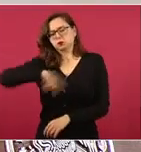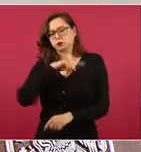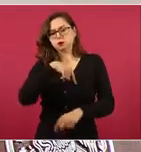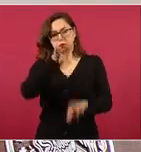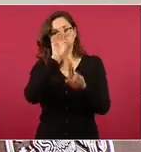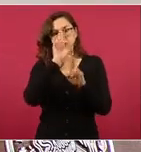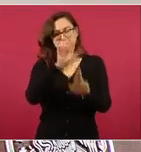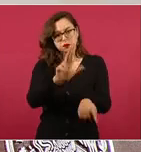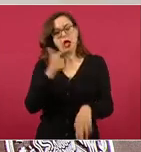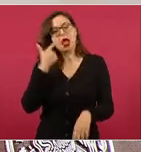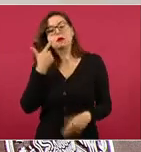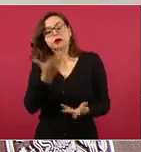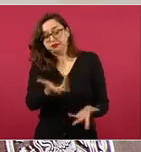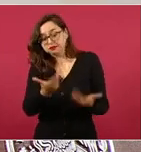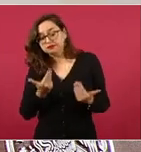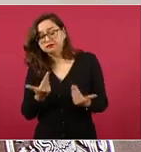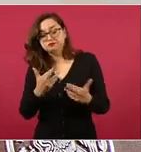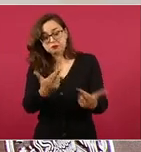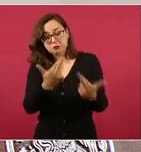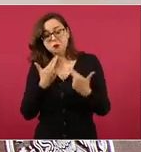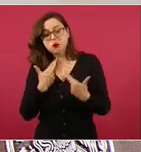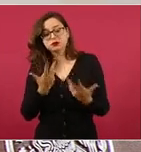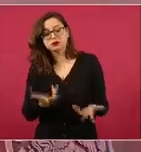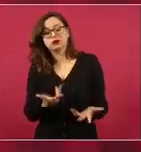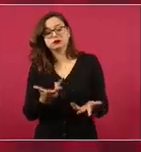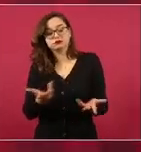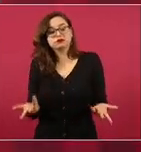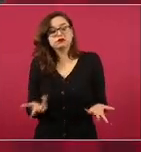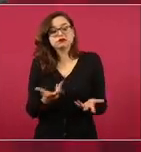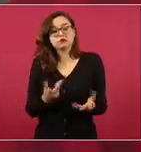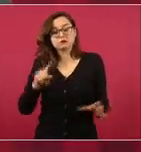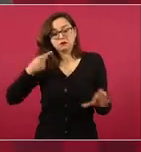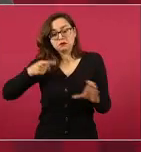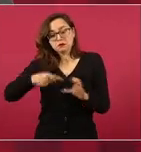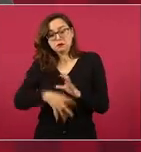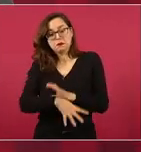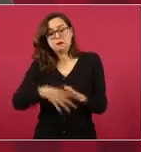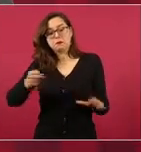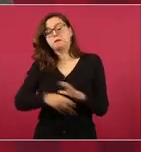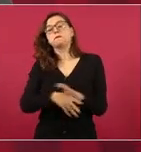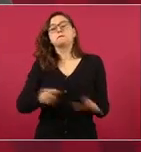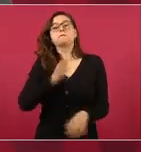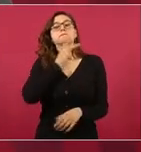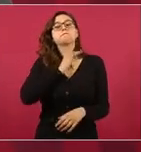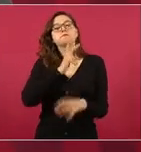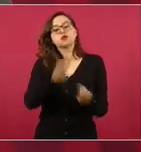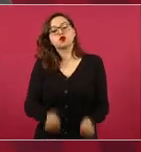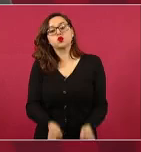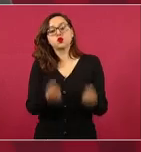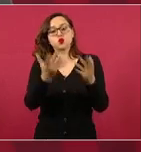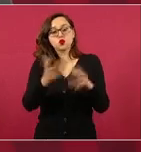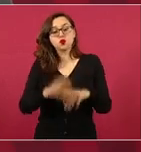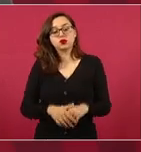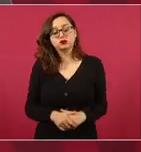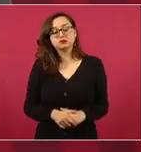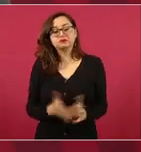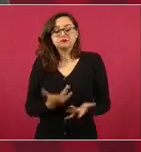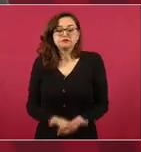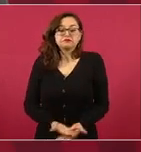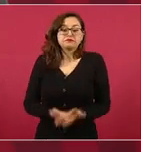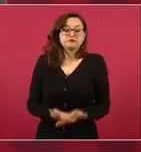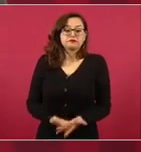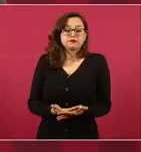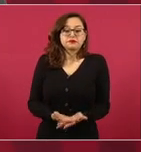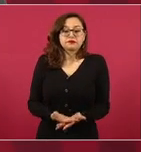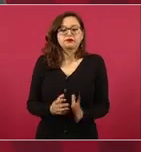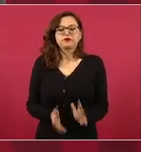que es un campo petrolero que tiene mucho potencial.